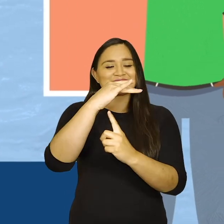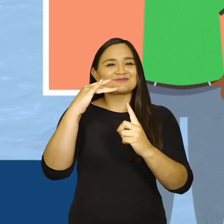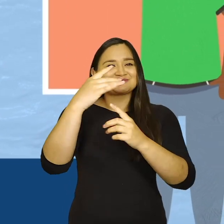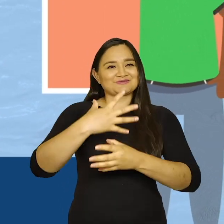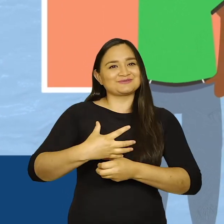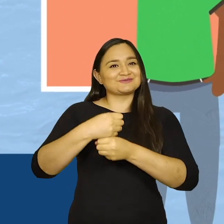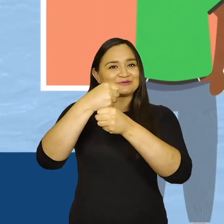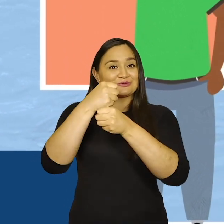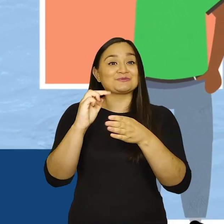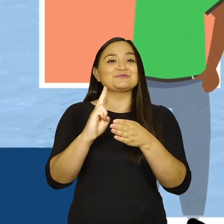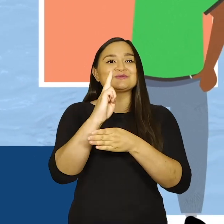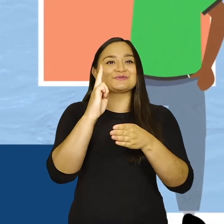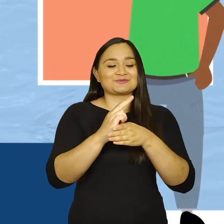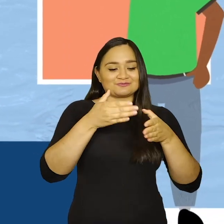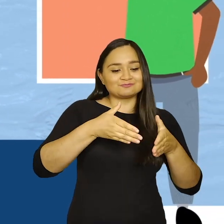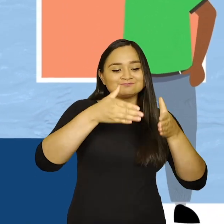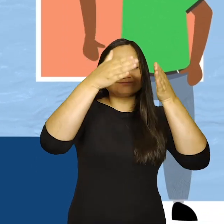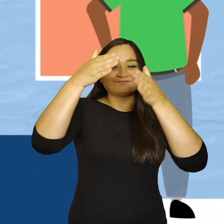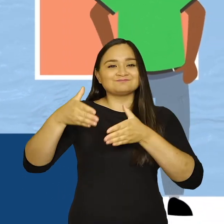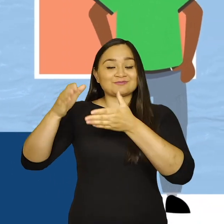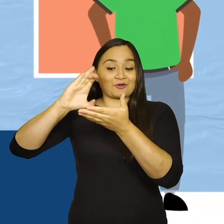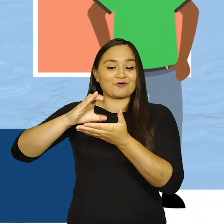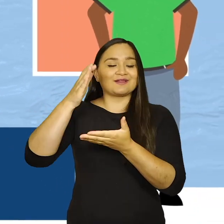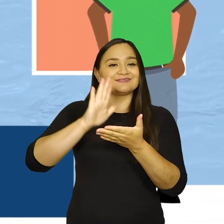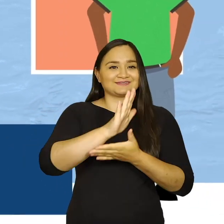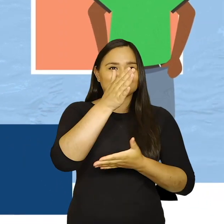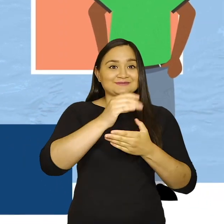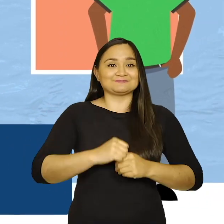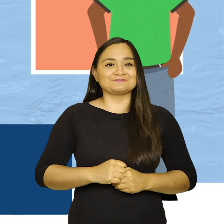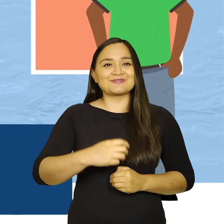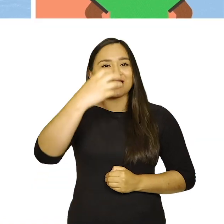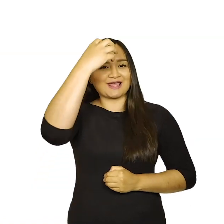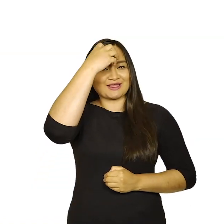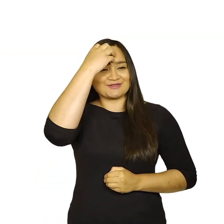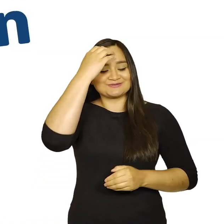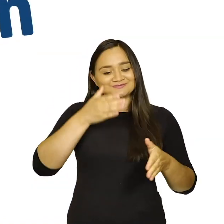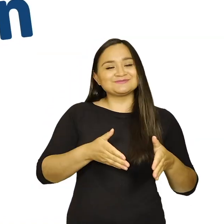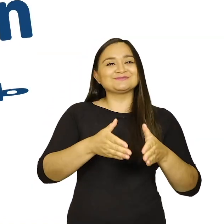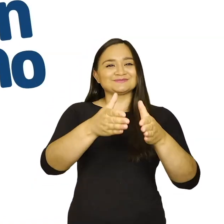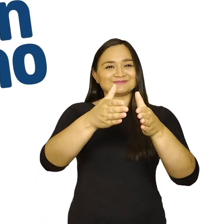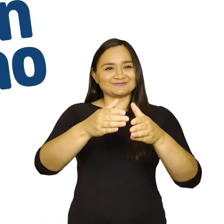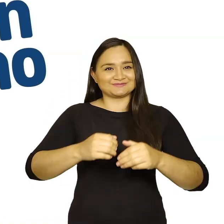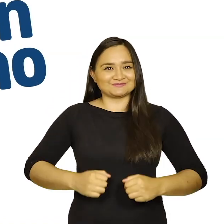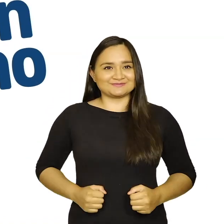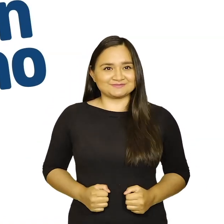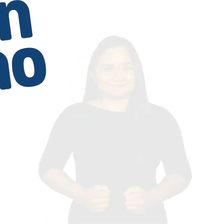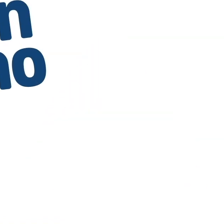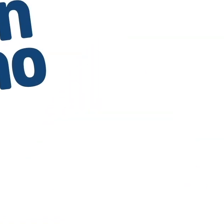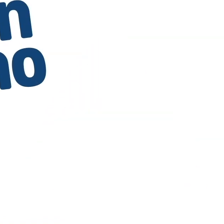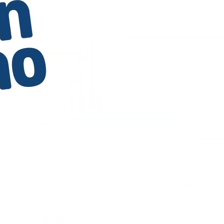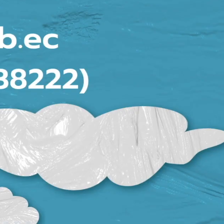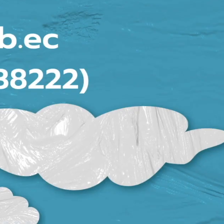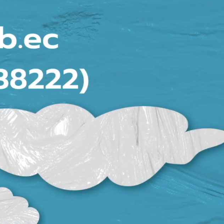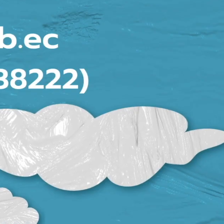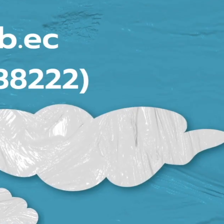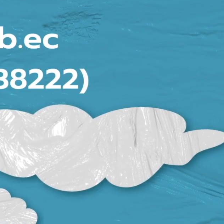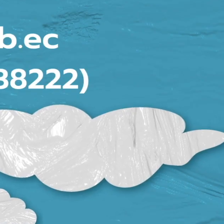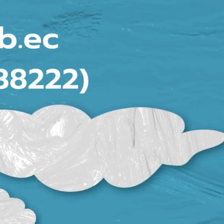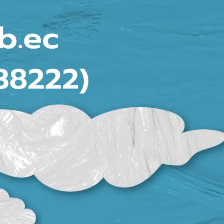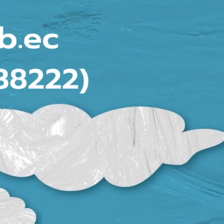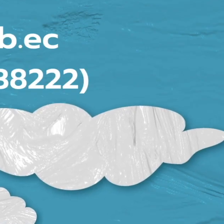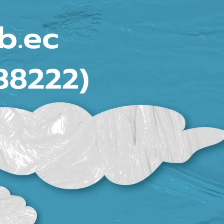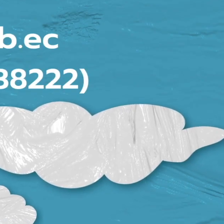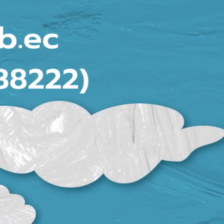generamos condiciones seguras para el uso de las instalaciones educativas. La educación es el camino.